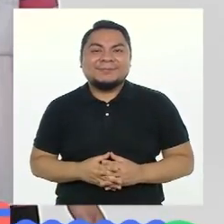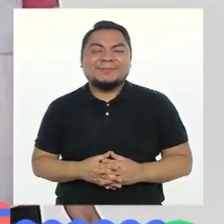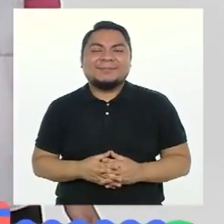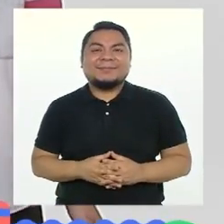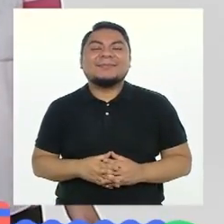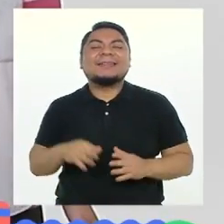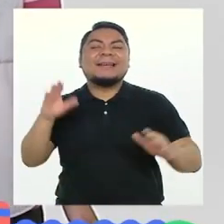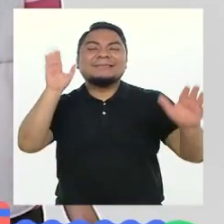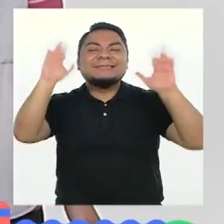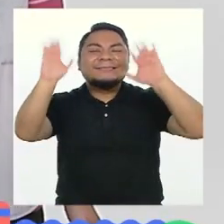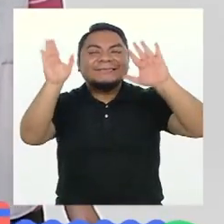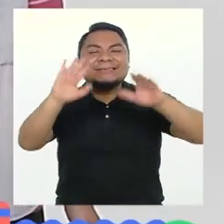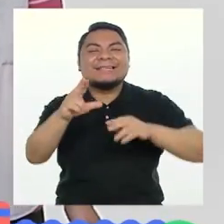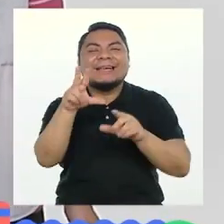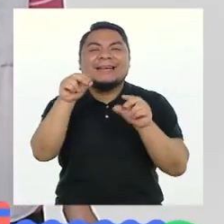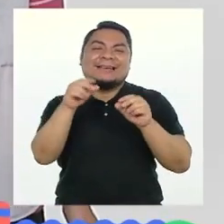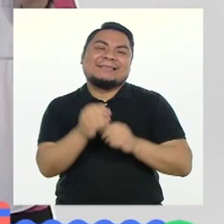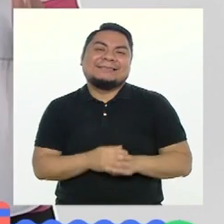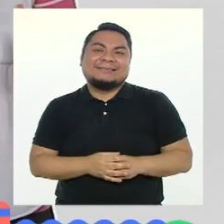¡Chao, calcetín!